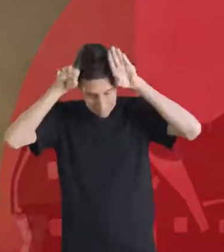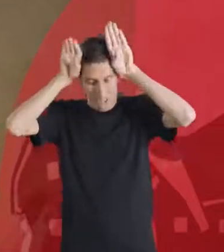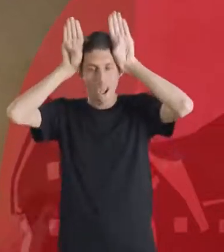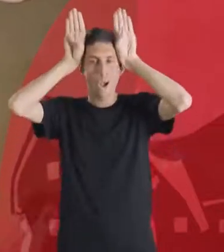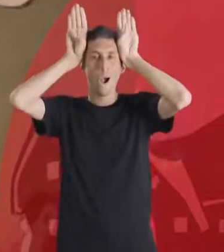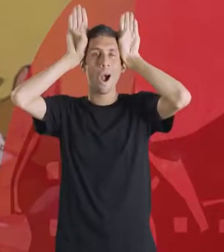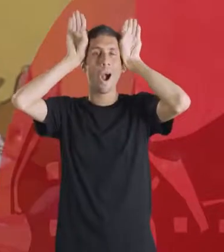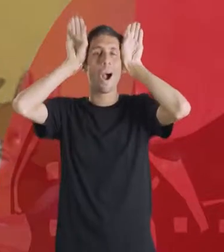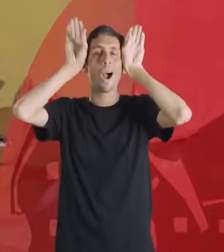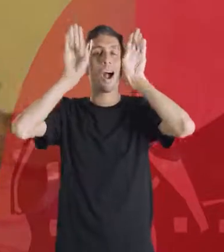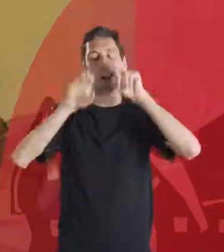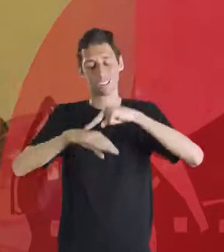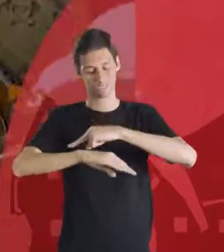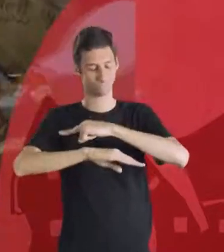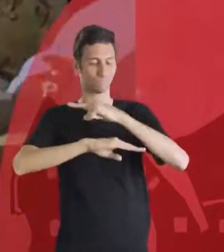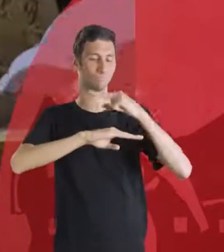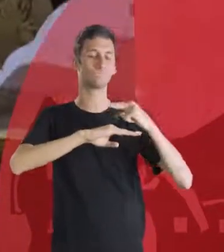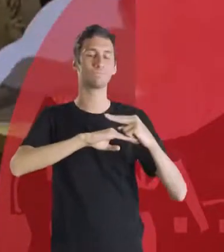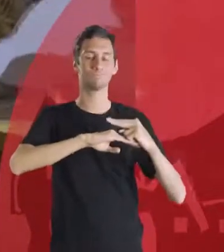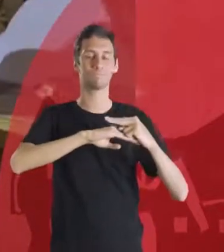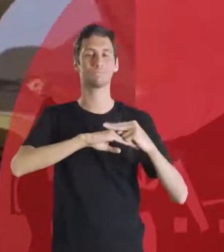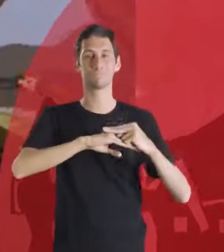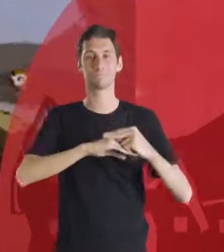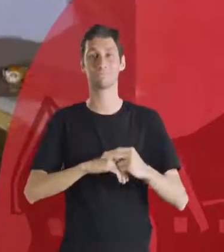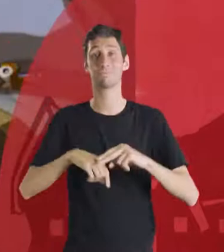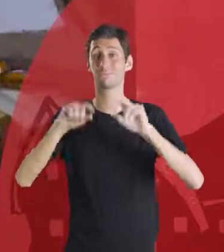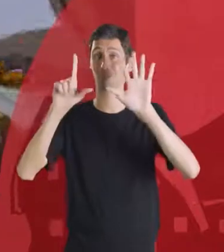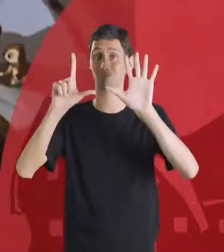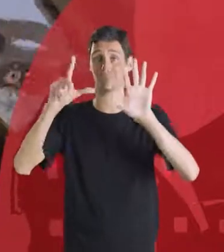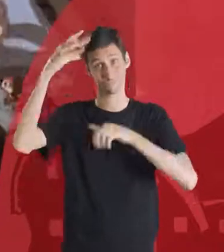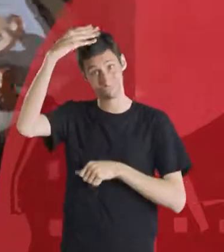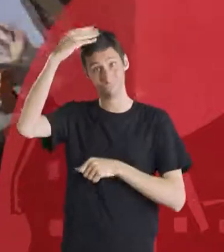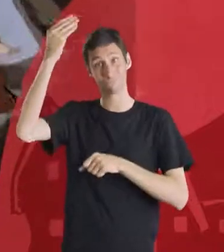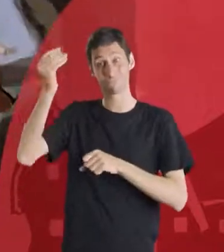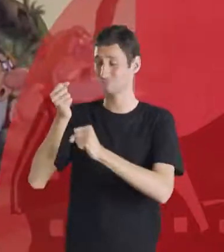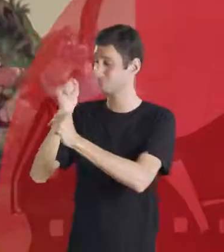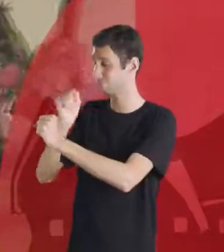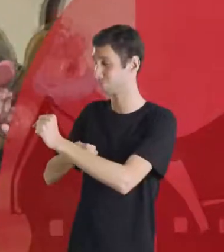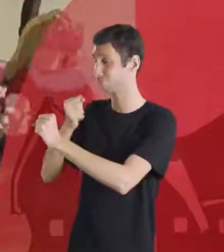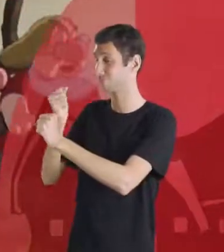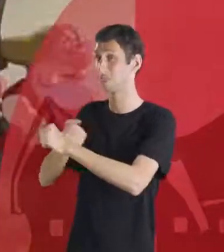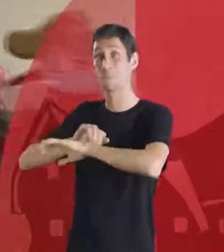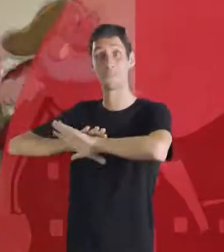Blancanieves está tan, pero tan cansada que se acuesta y se duerme.